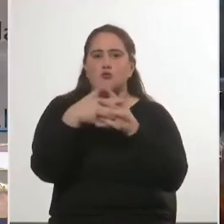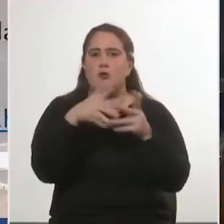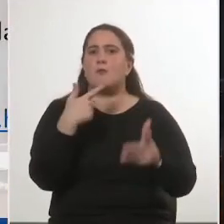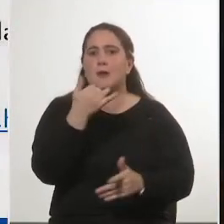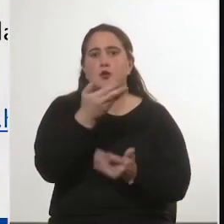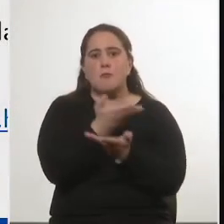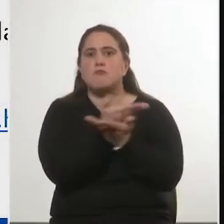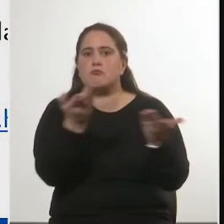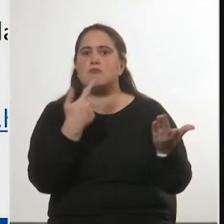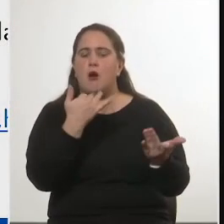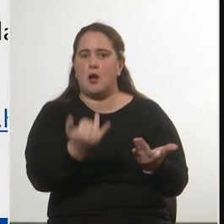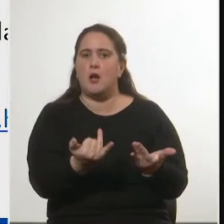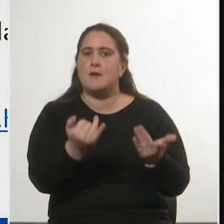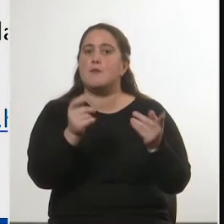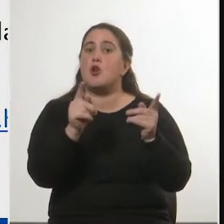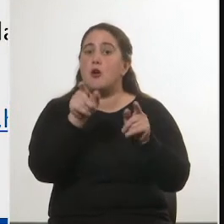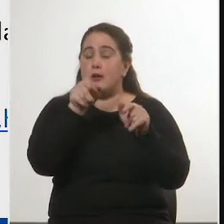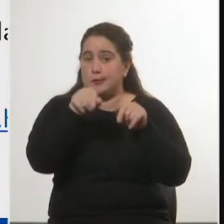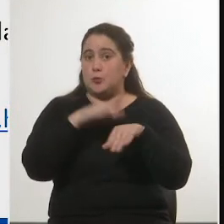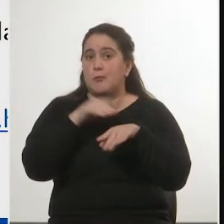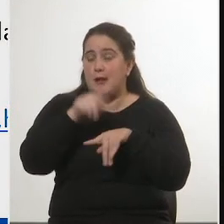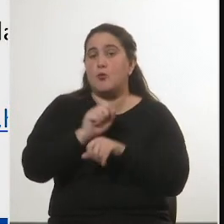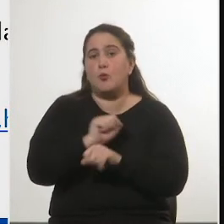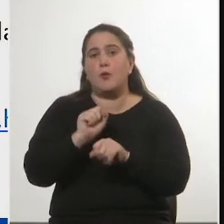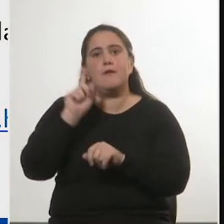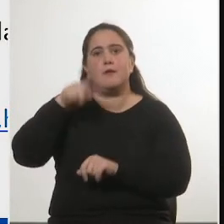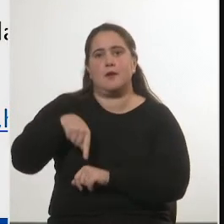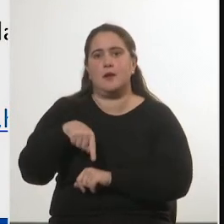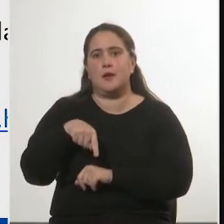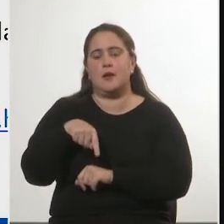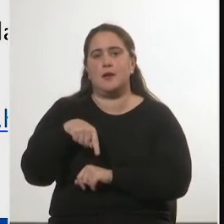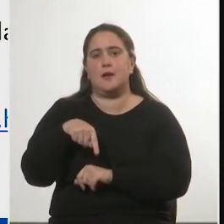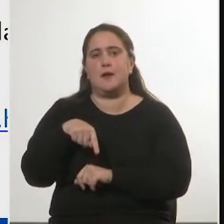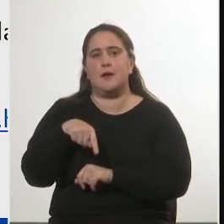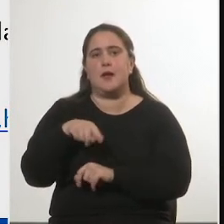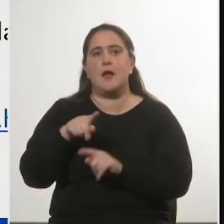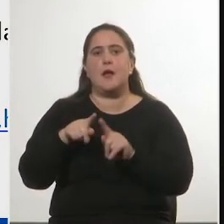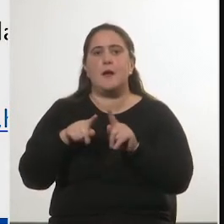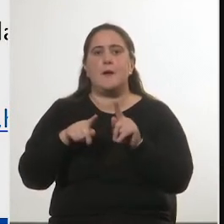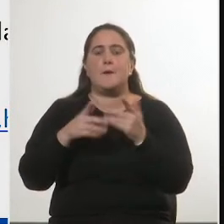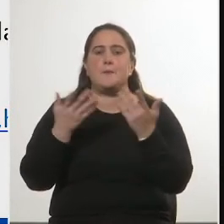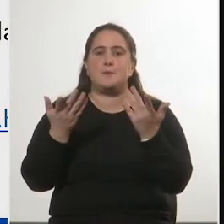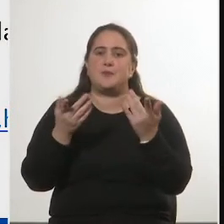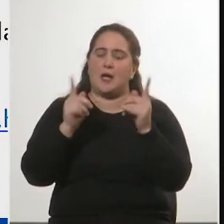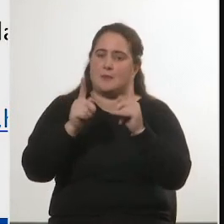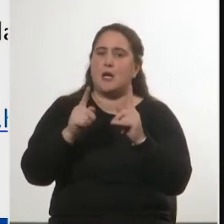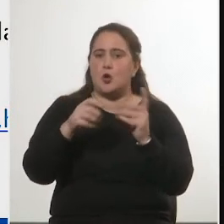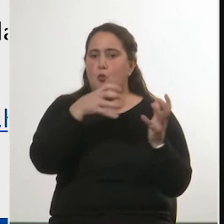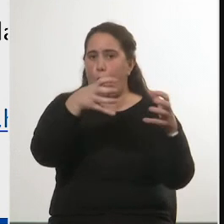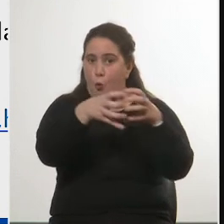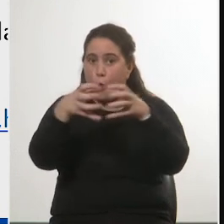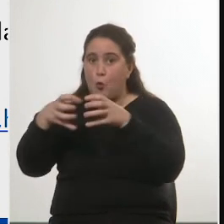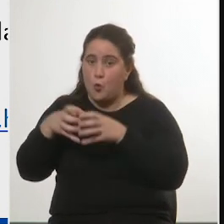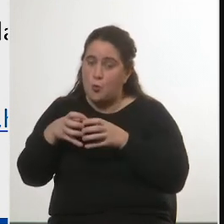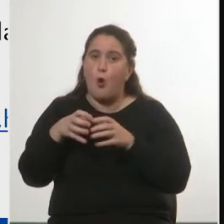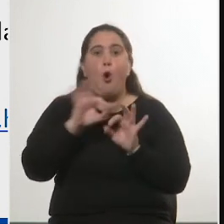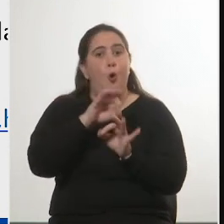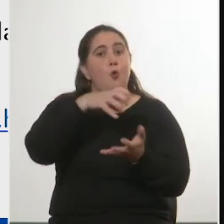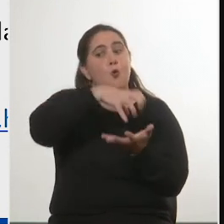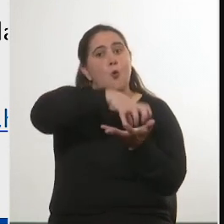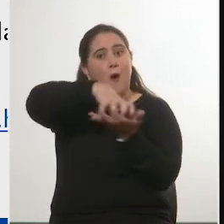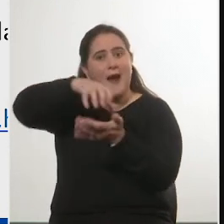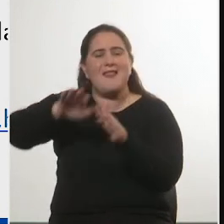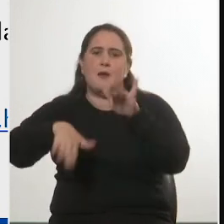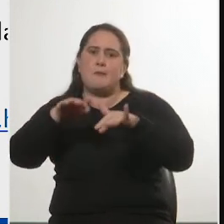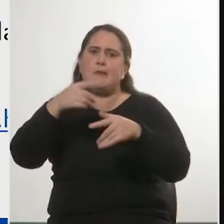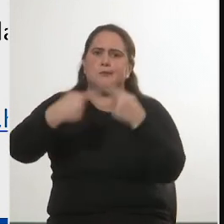han ejemplificado que las mismas pueden afectar áreas y comunidades